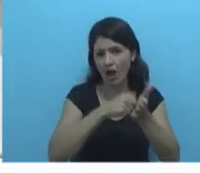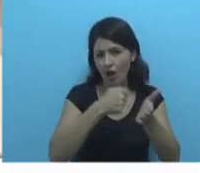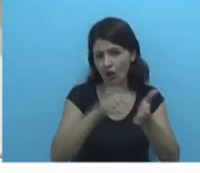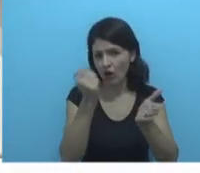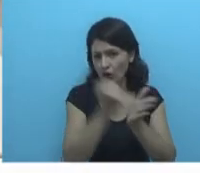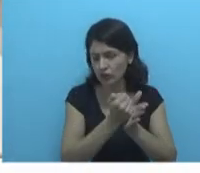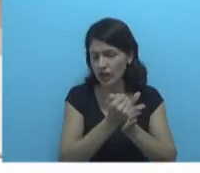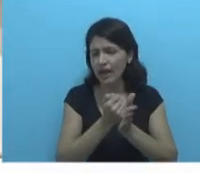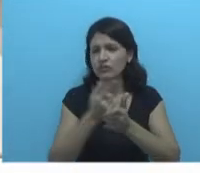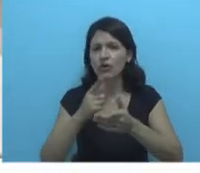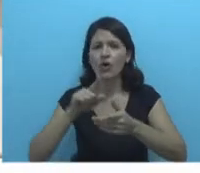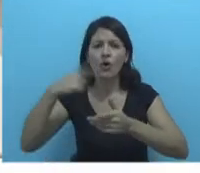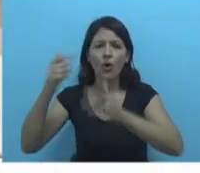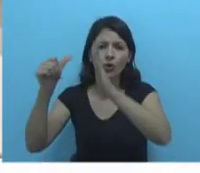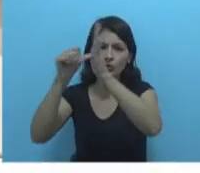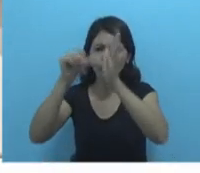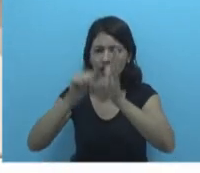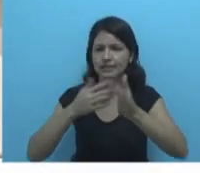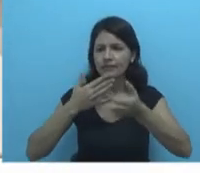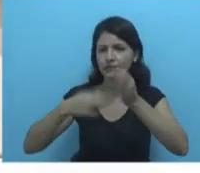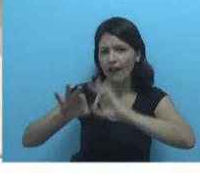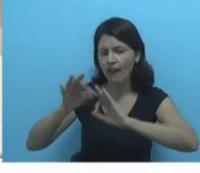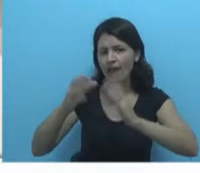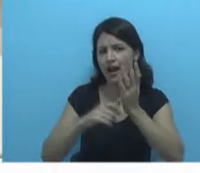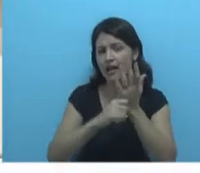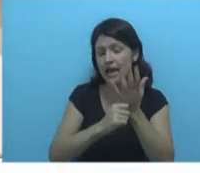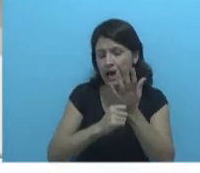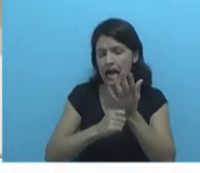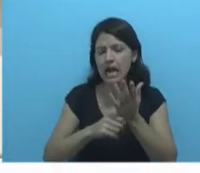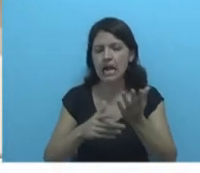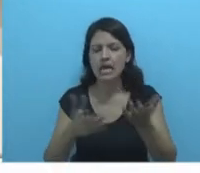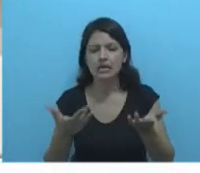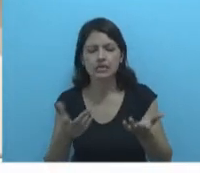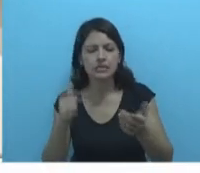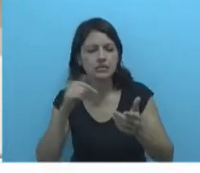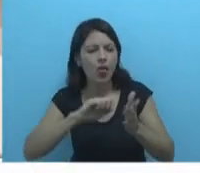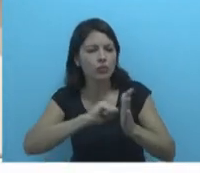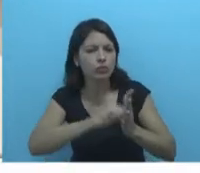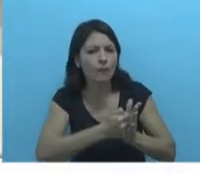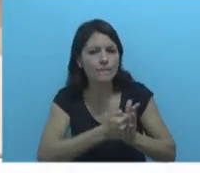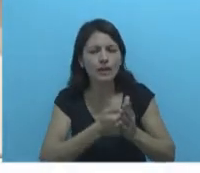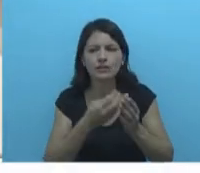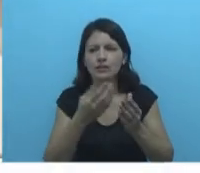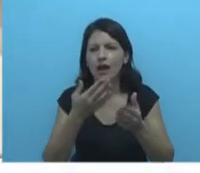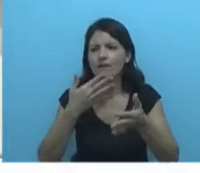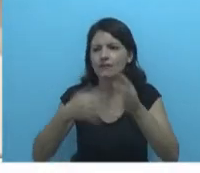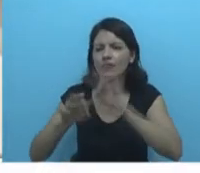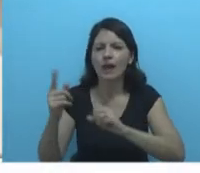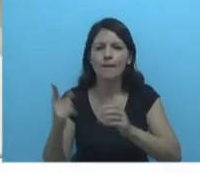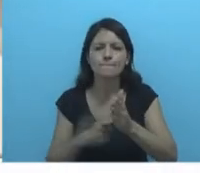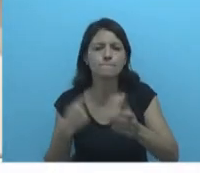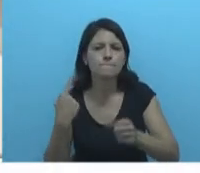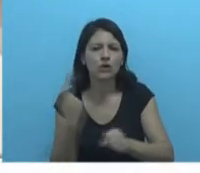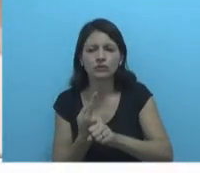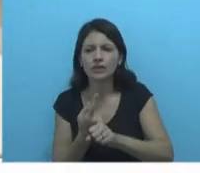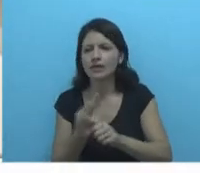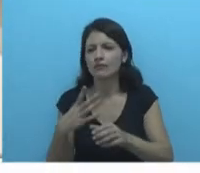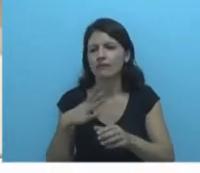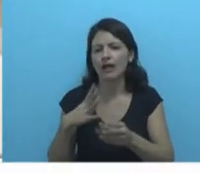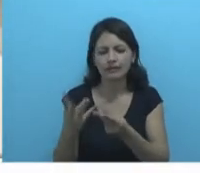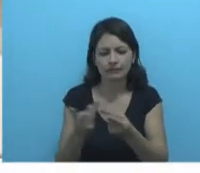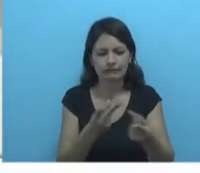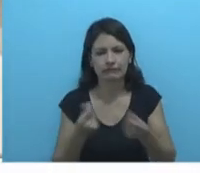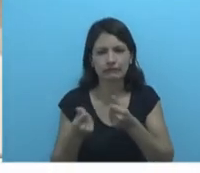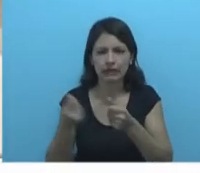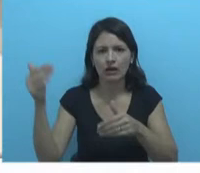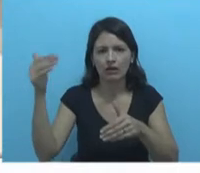entrar divisas. Había proyectado para este año 2.700 millones de dólares de divisas que iban a entrar a través de